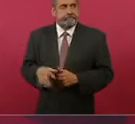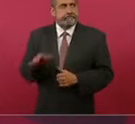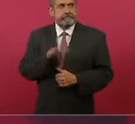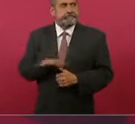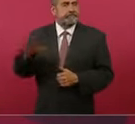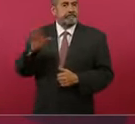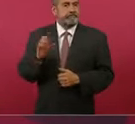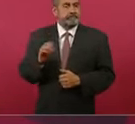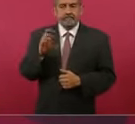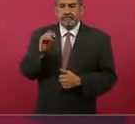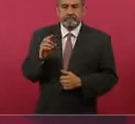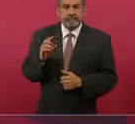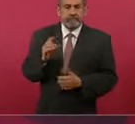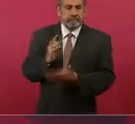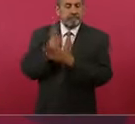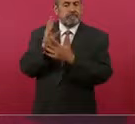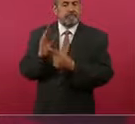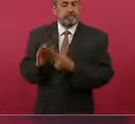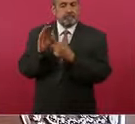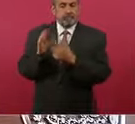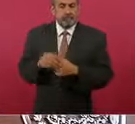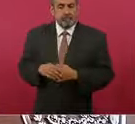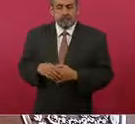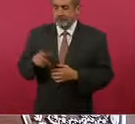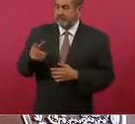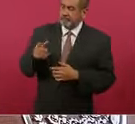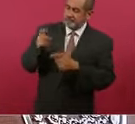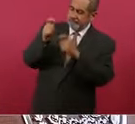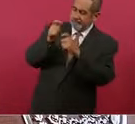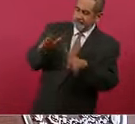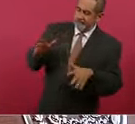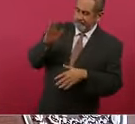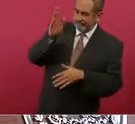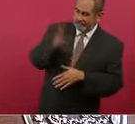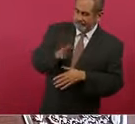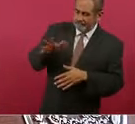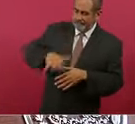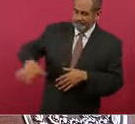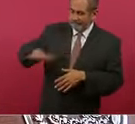excepcional y está bendecido.